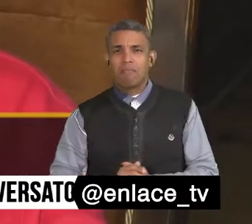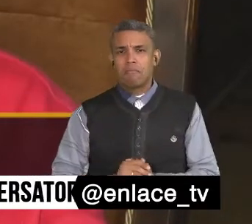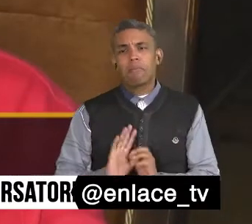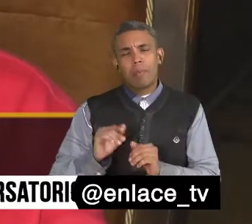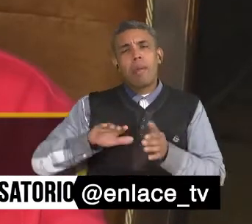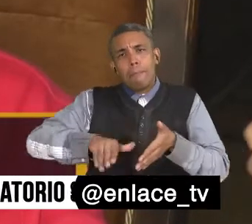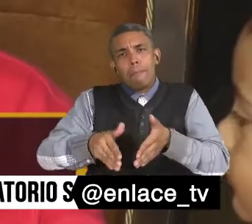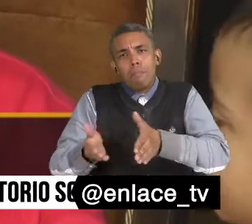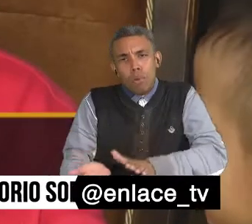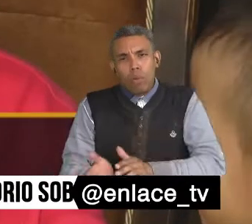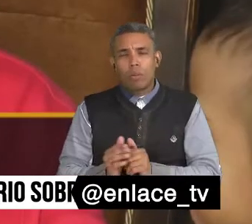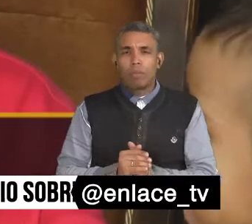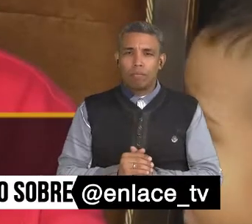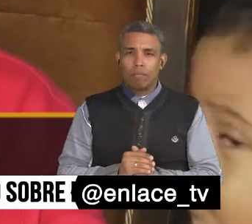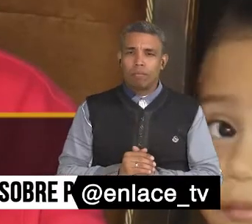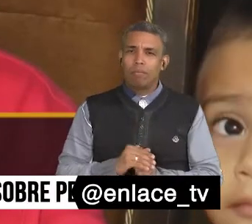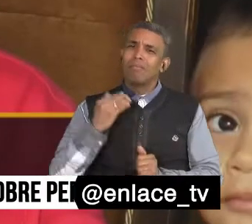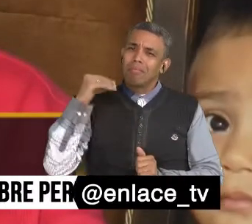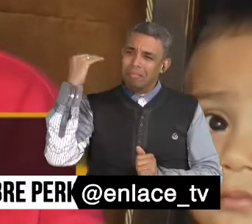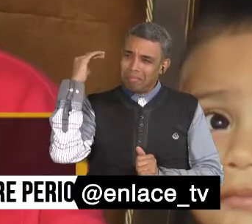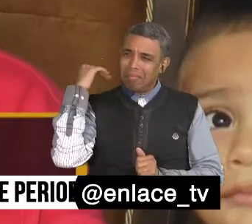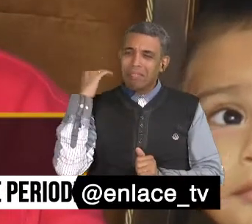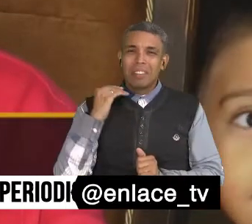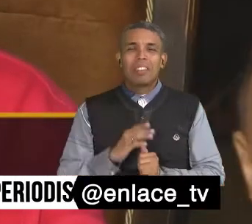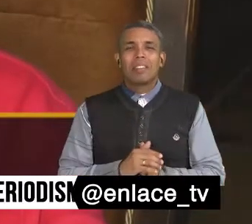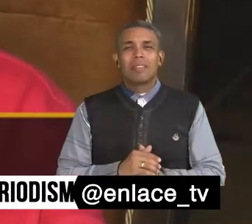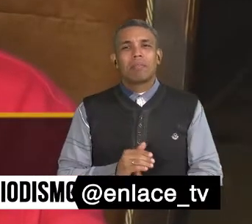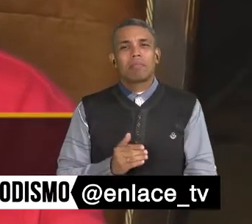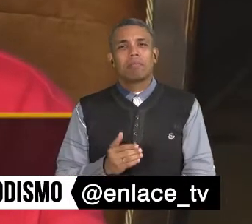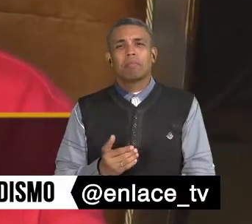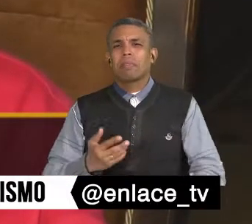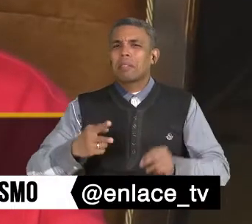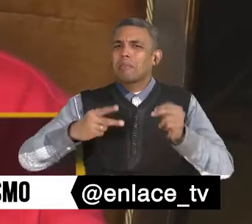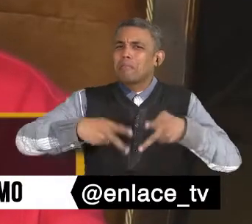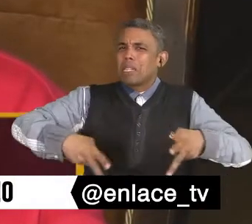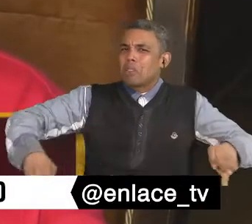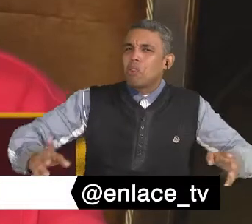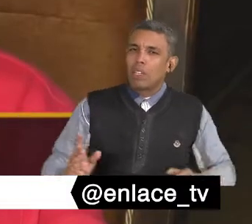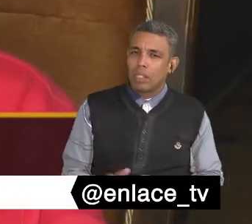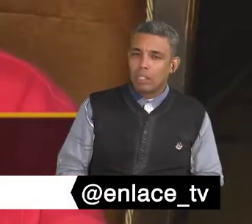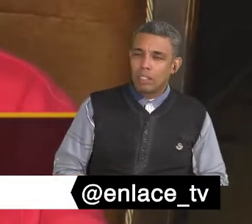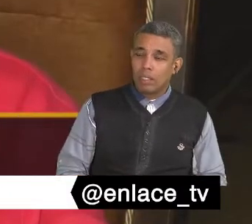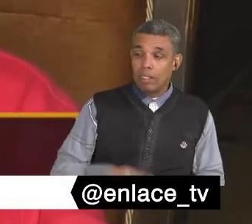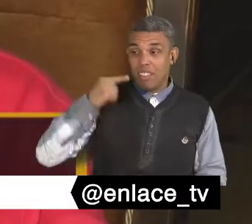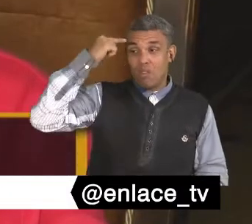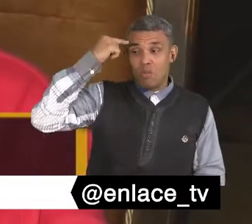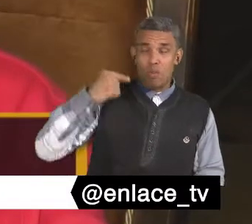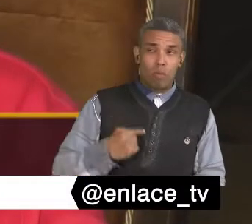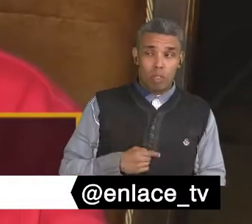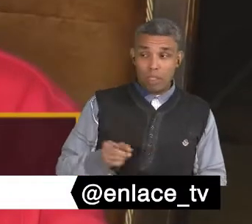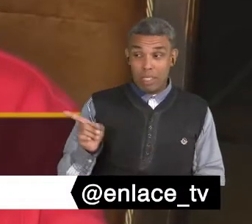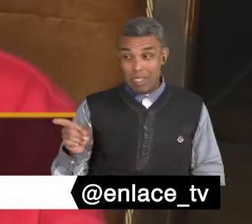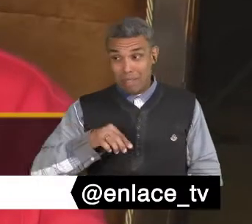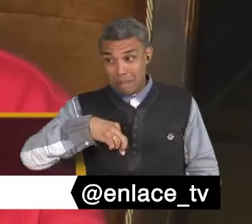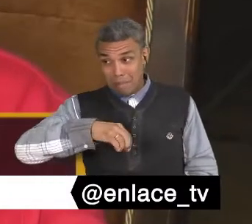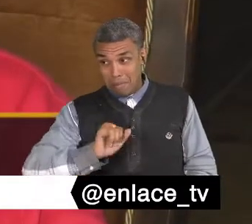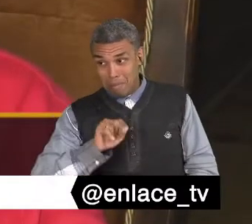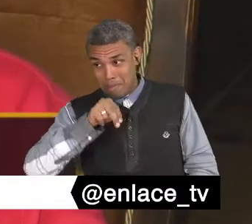tanta, todo el que tenía la cuestión de que había sido un malo como Norberto Díaz y toda esa gente,